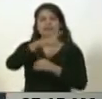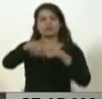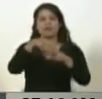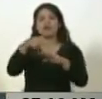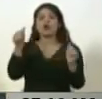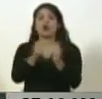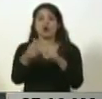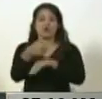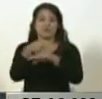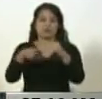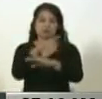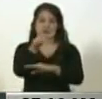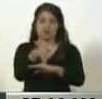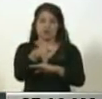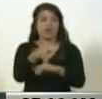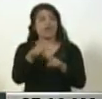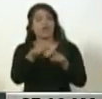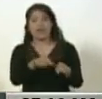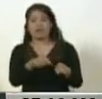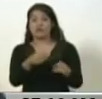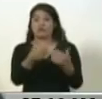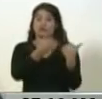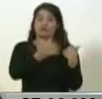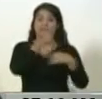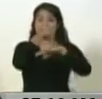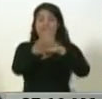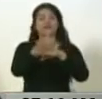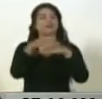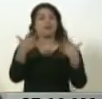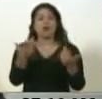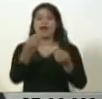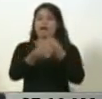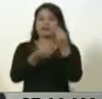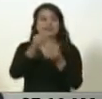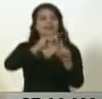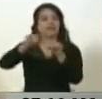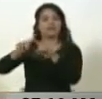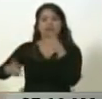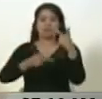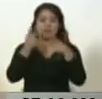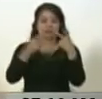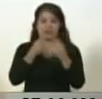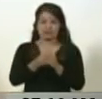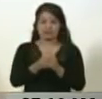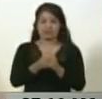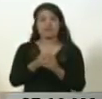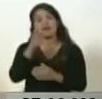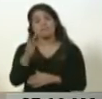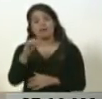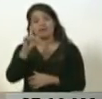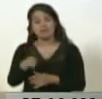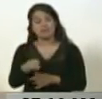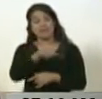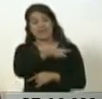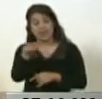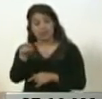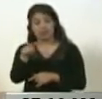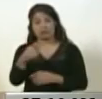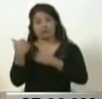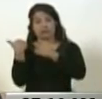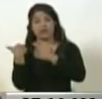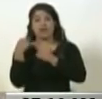nacional, quien le corresponde como ente rector la generación de distintas políticas, pero también como un actor